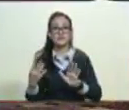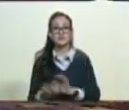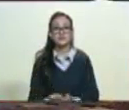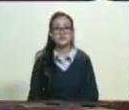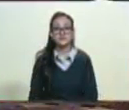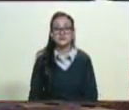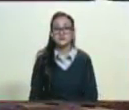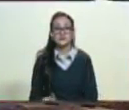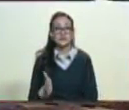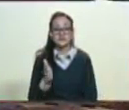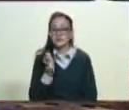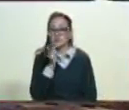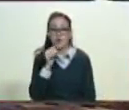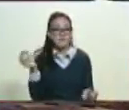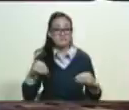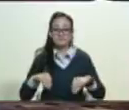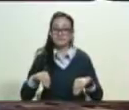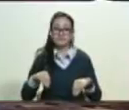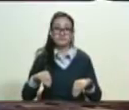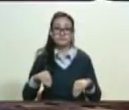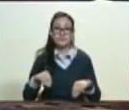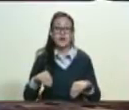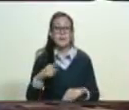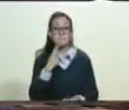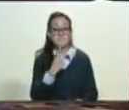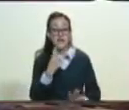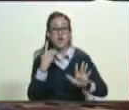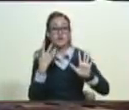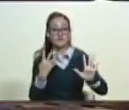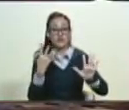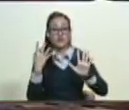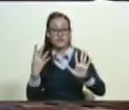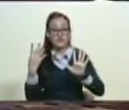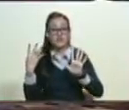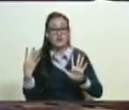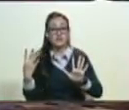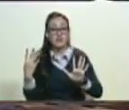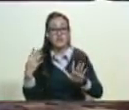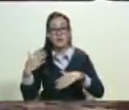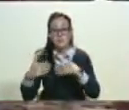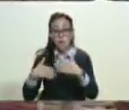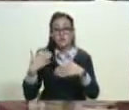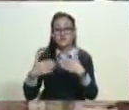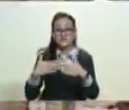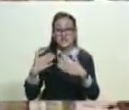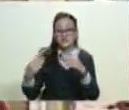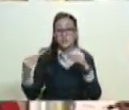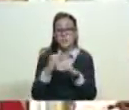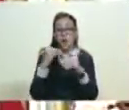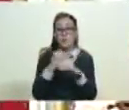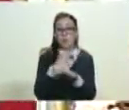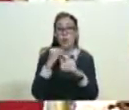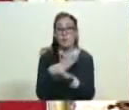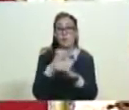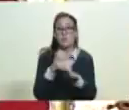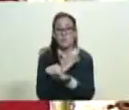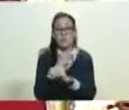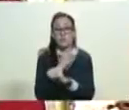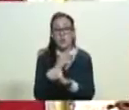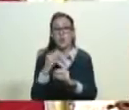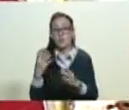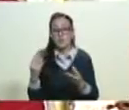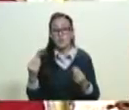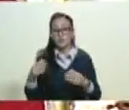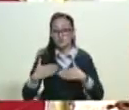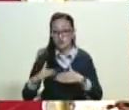1999. Sin tregua alguna, compañero, desde 1999 ha sido un proceso de contradicción histórica que se expresa